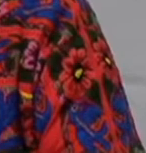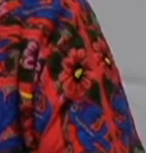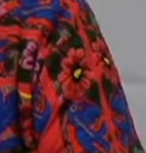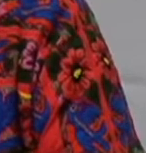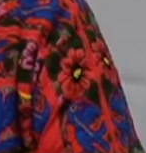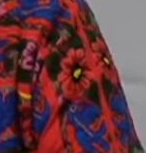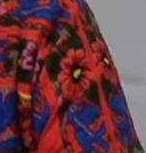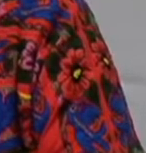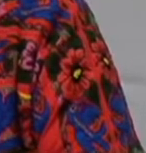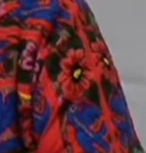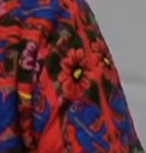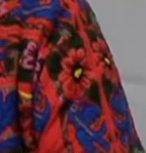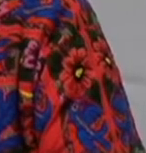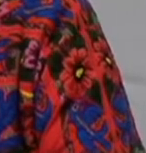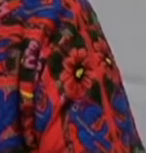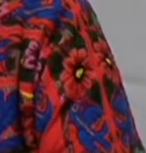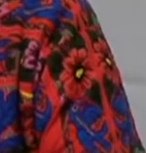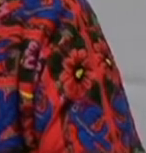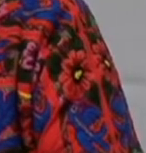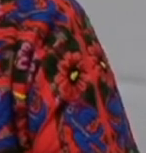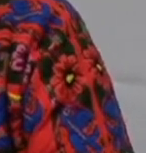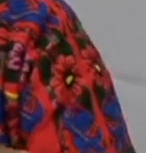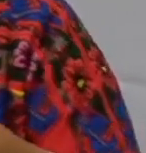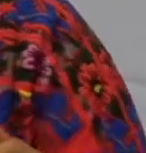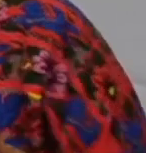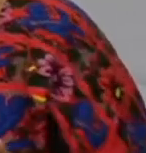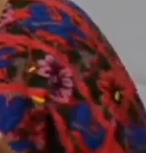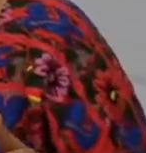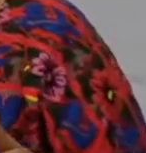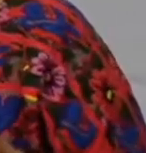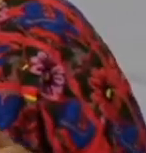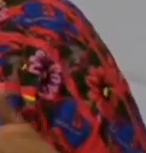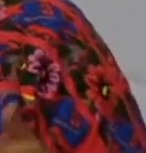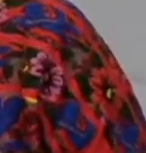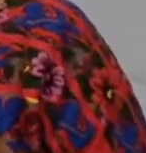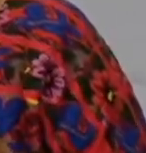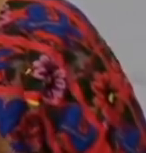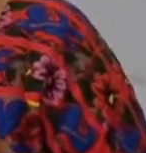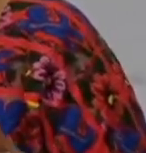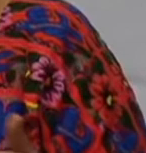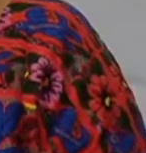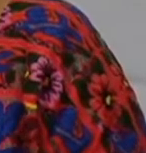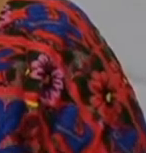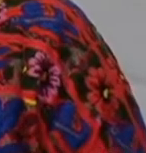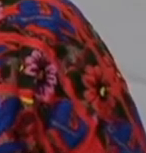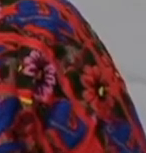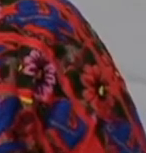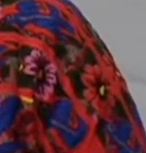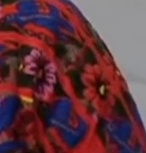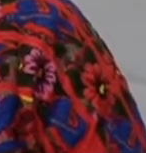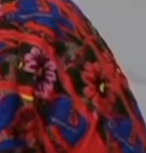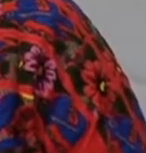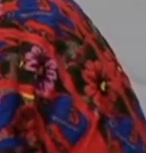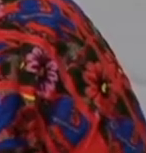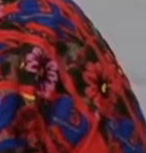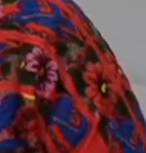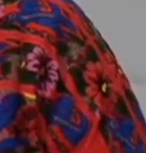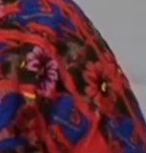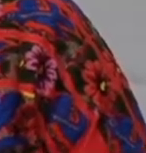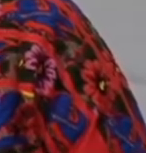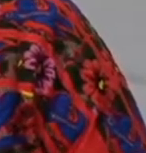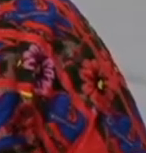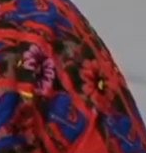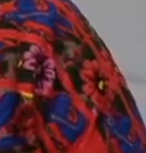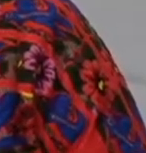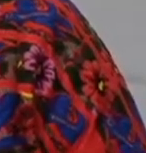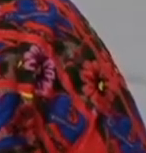veo como victimarios. Antes yo creía que un racista era un victimario. Hoy veo